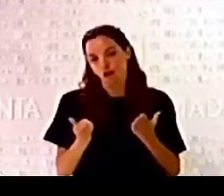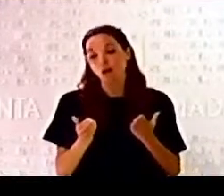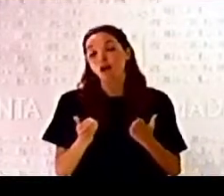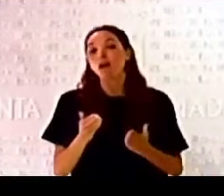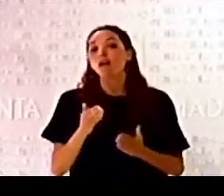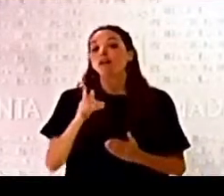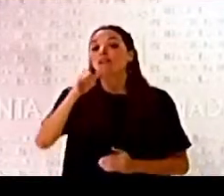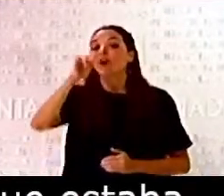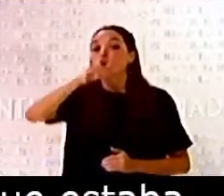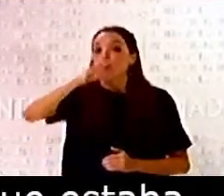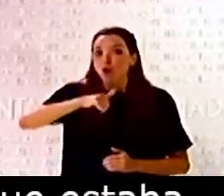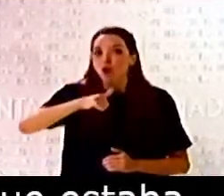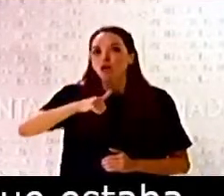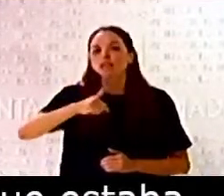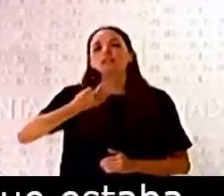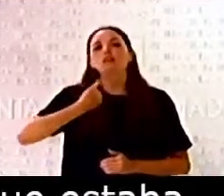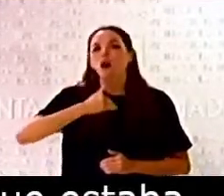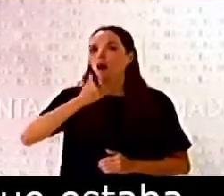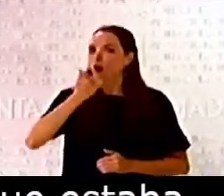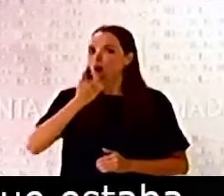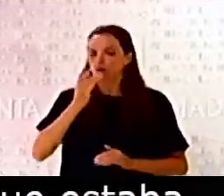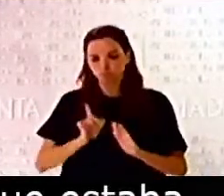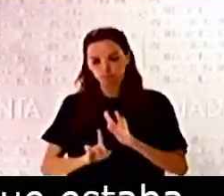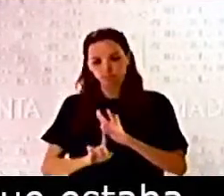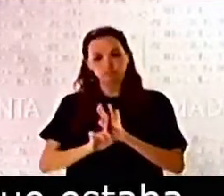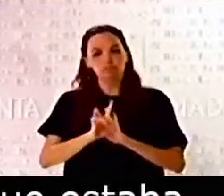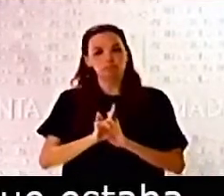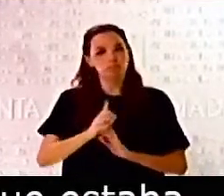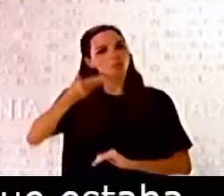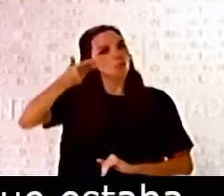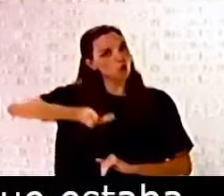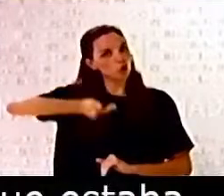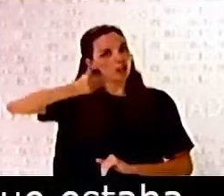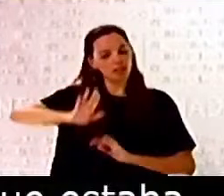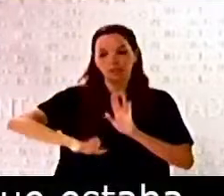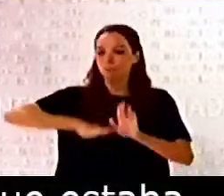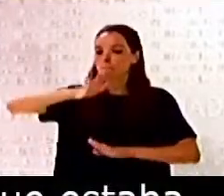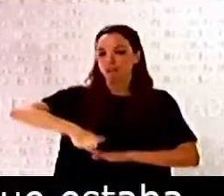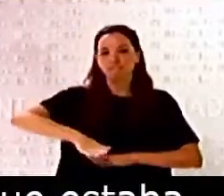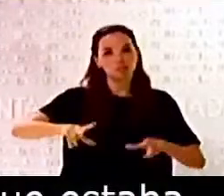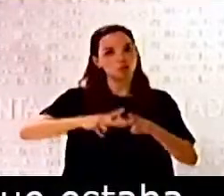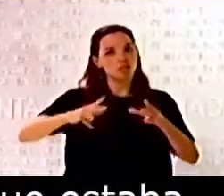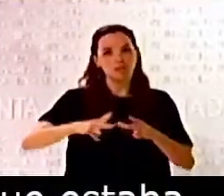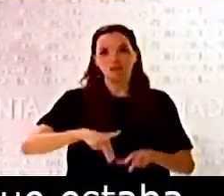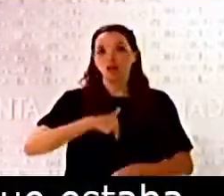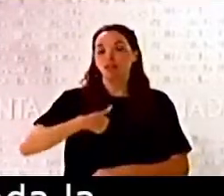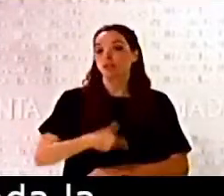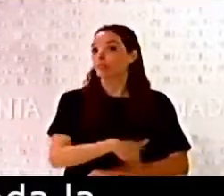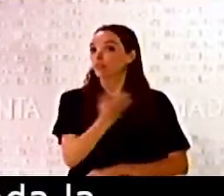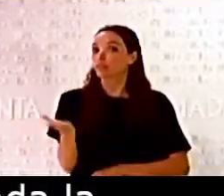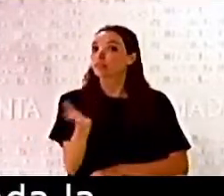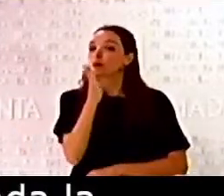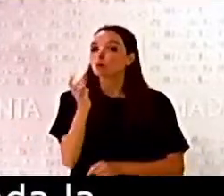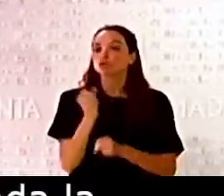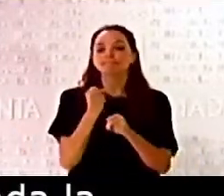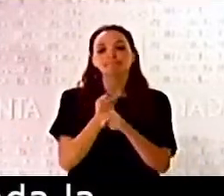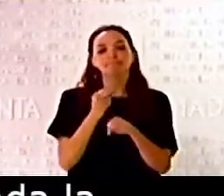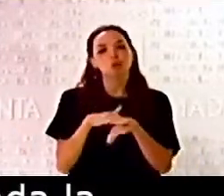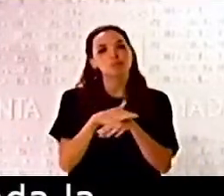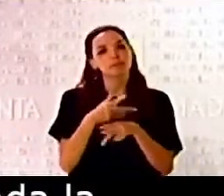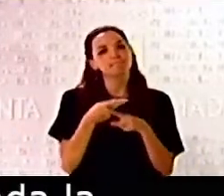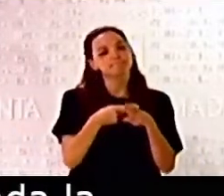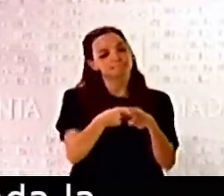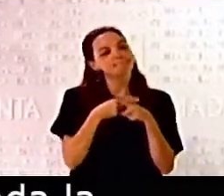Hoy hemos dado un paso muy importante, toda la sociedad, en este trabajo colaborativo con el que nos